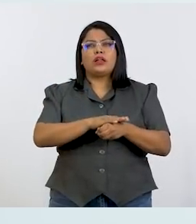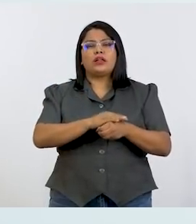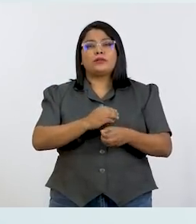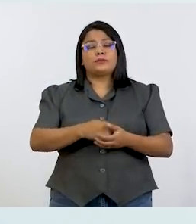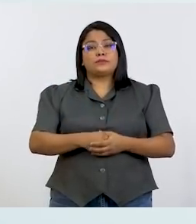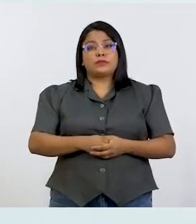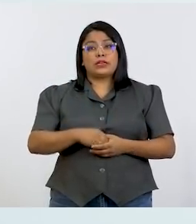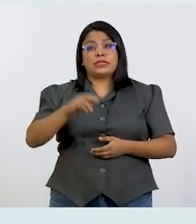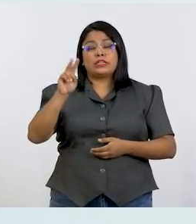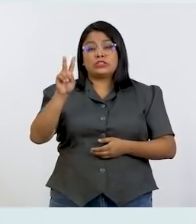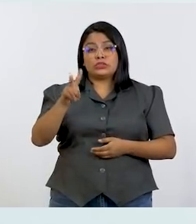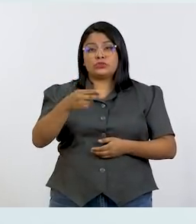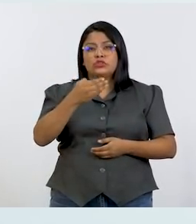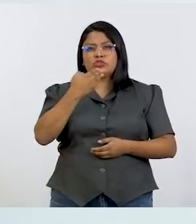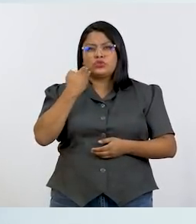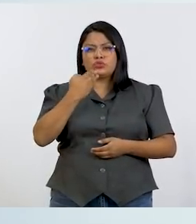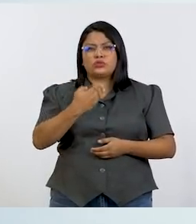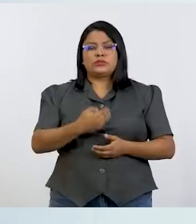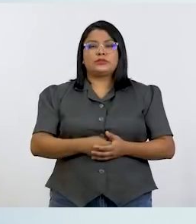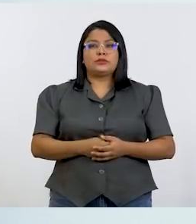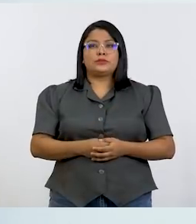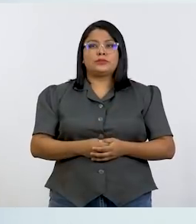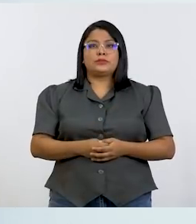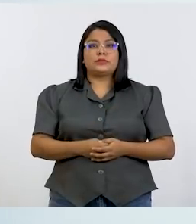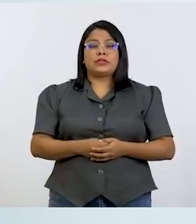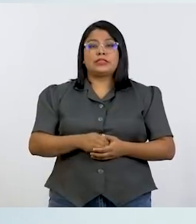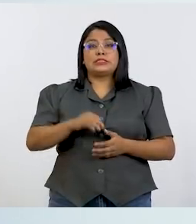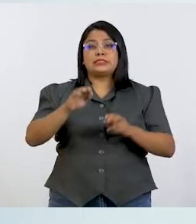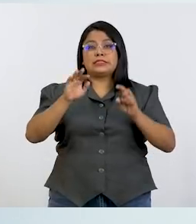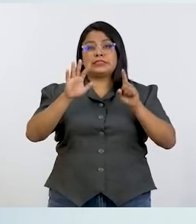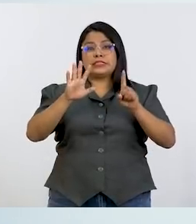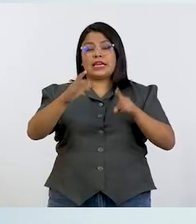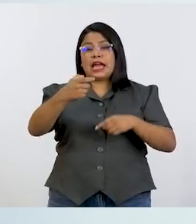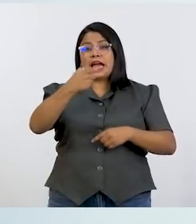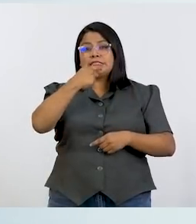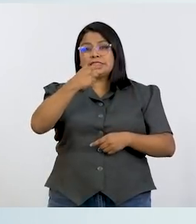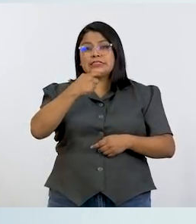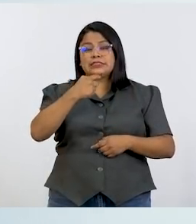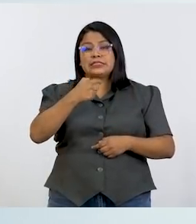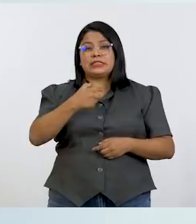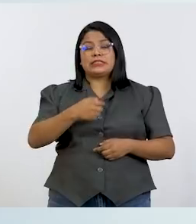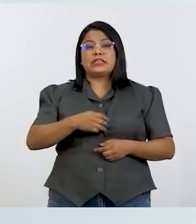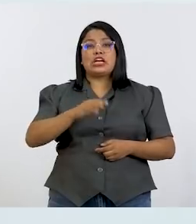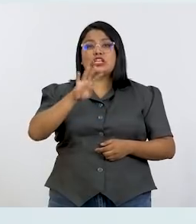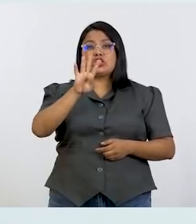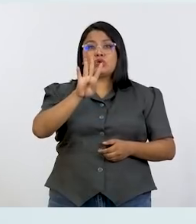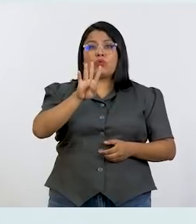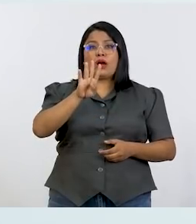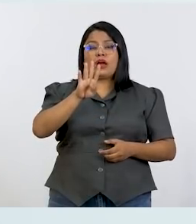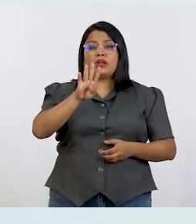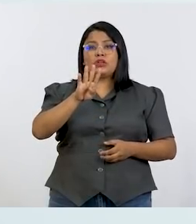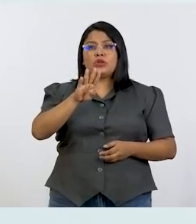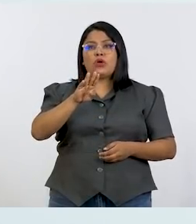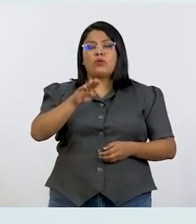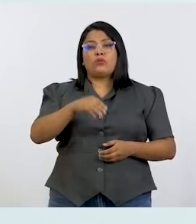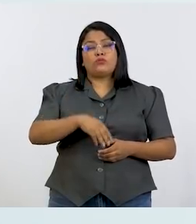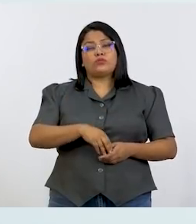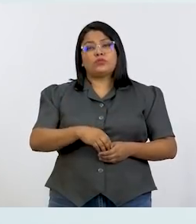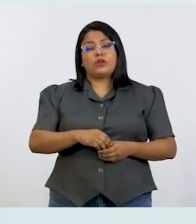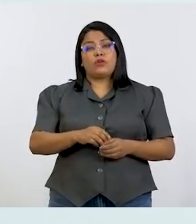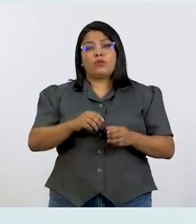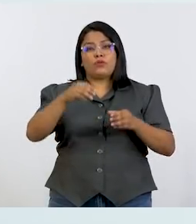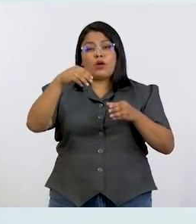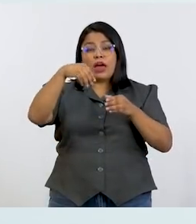quedaron? En la segunda situación dice que hay 6 galletas y 4 están fuera de la bolsa.